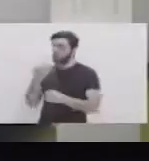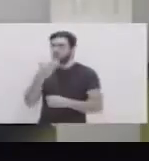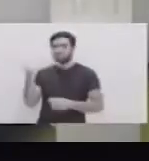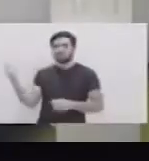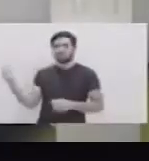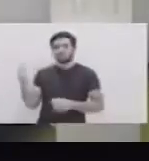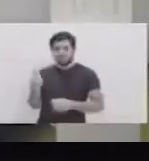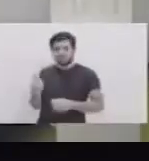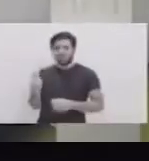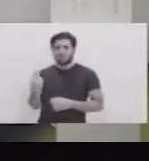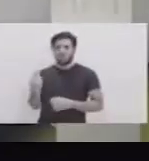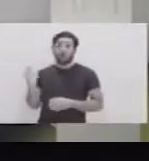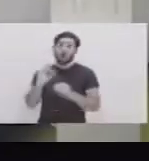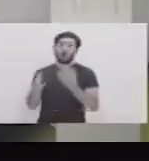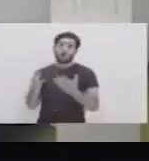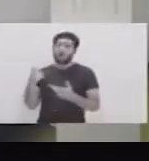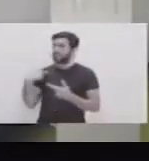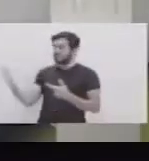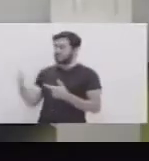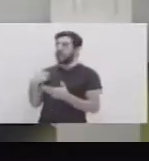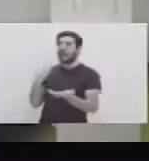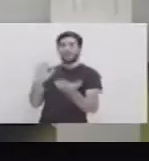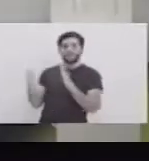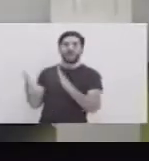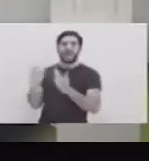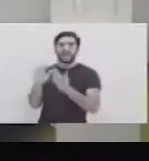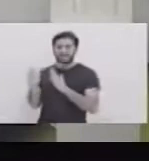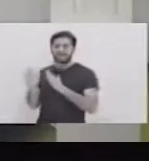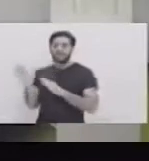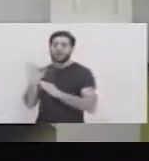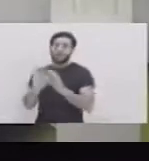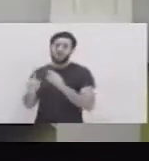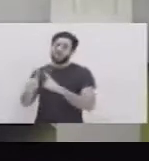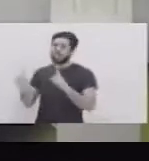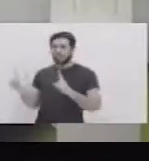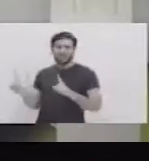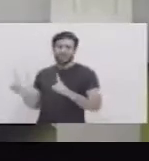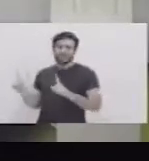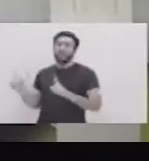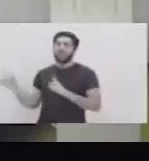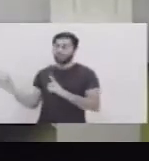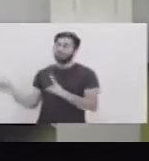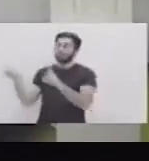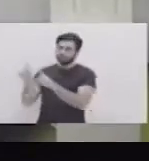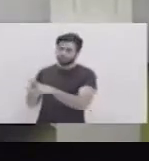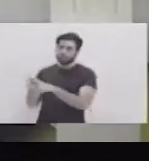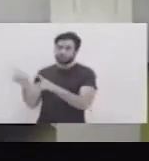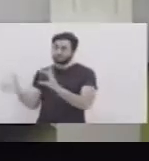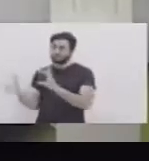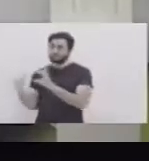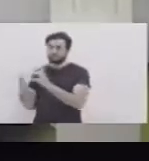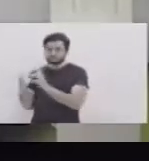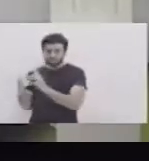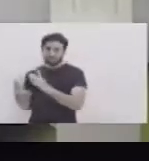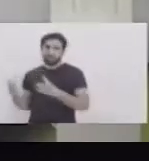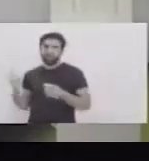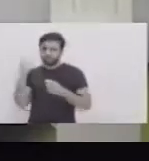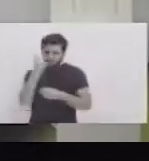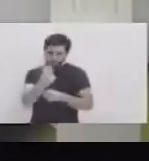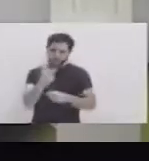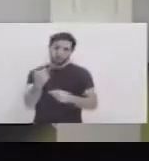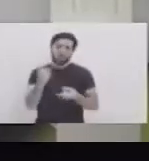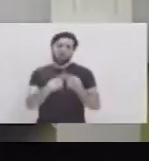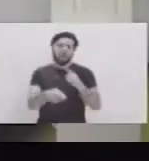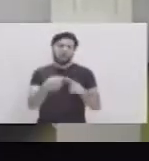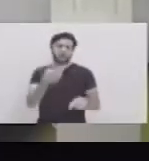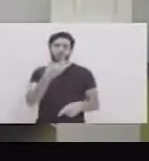que podemos tener en común, o puede ser que nos parezcamos en algo y por ese motivo es que hicimos clic, o de repente